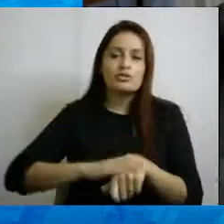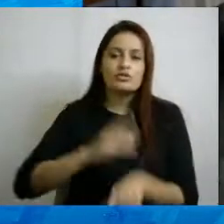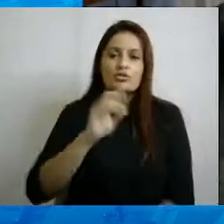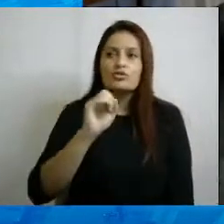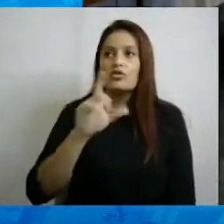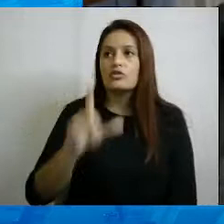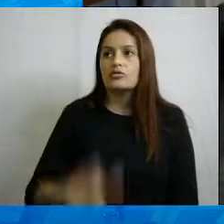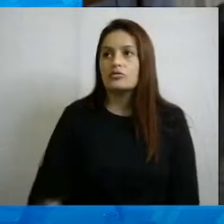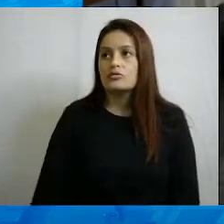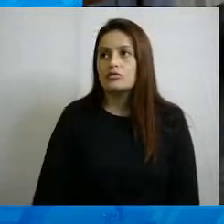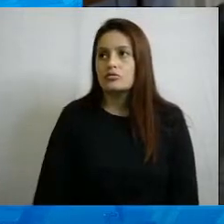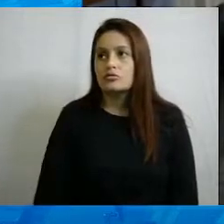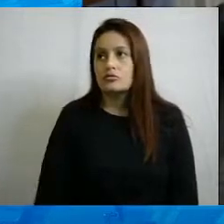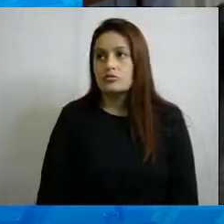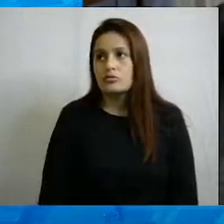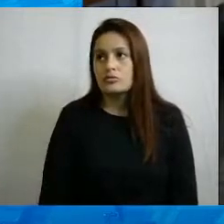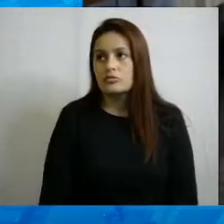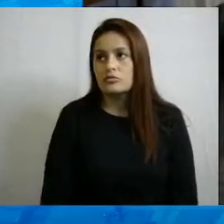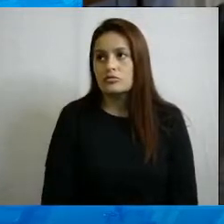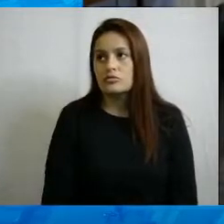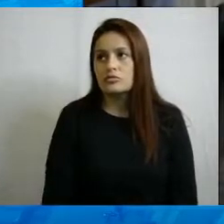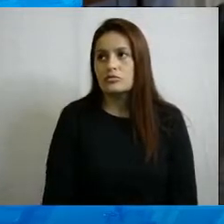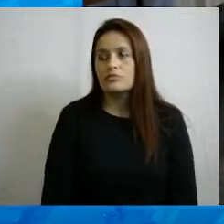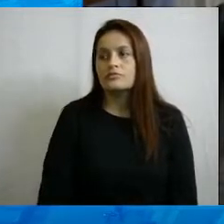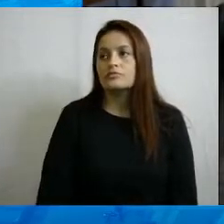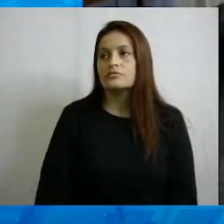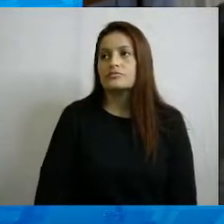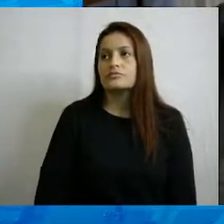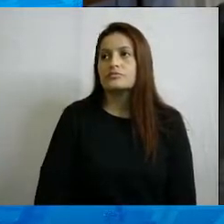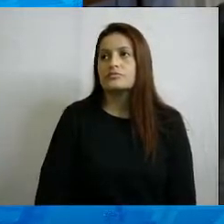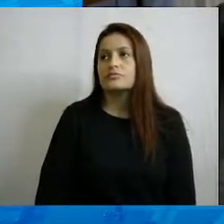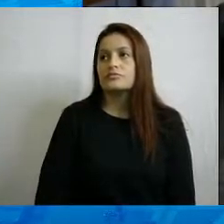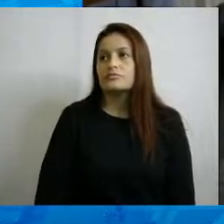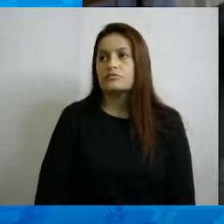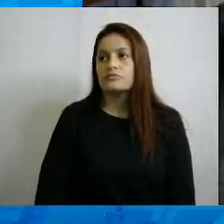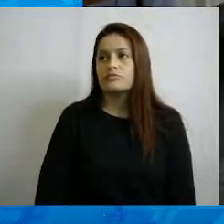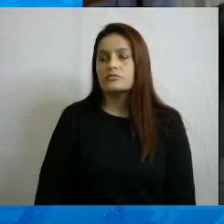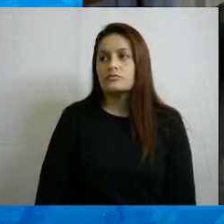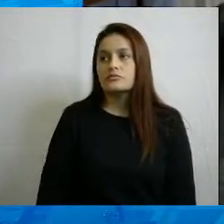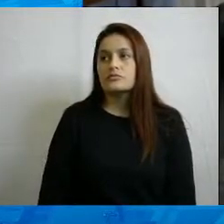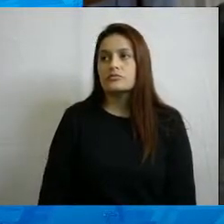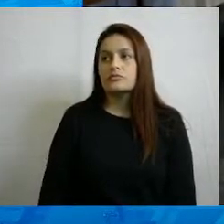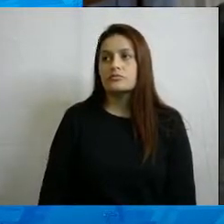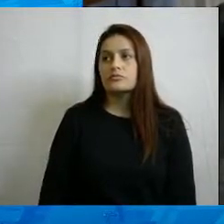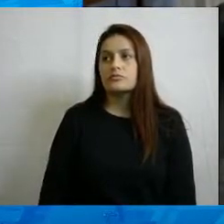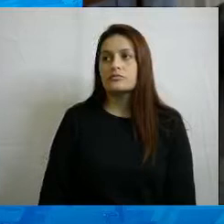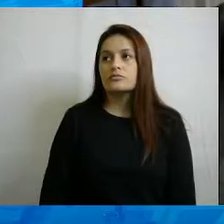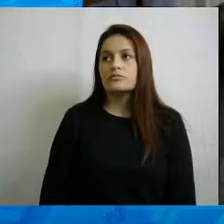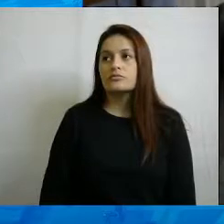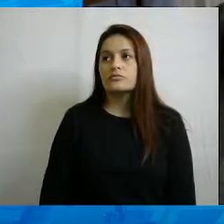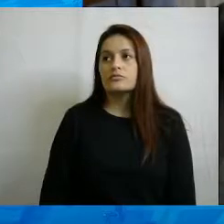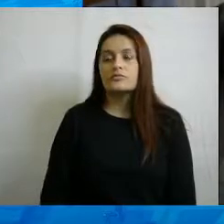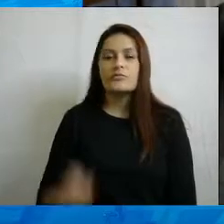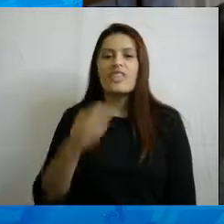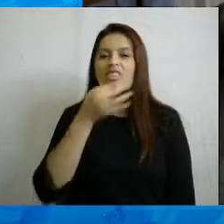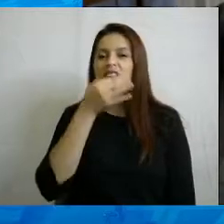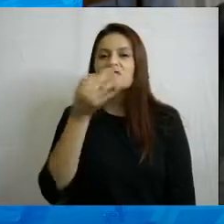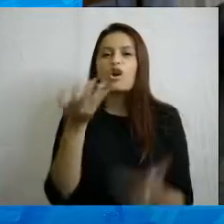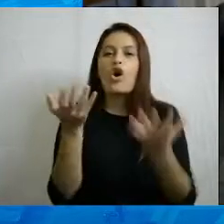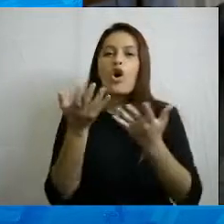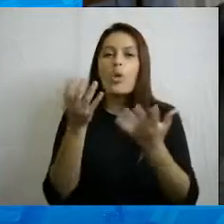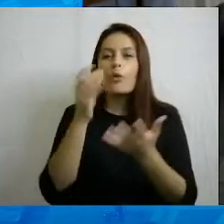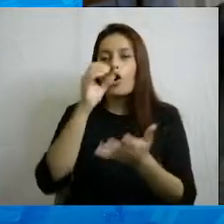del problema. Alcaldesa, disculpe, concejal. Dirigente. Yo no entiendo algo, que cómo las notarías siguen haciendo